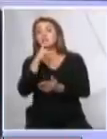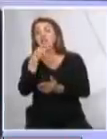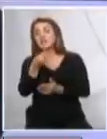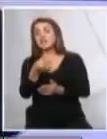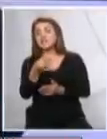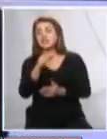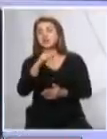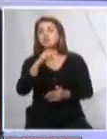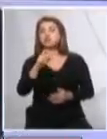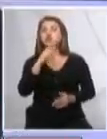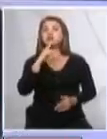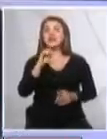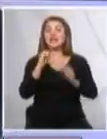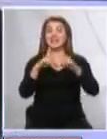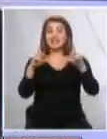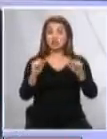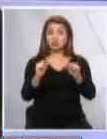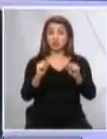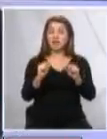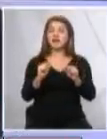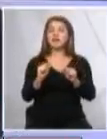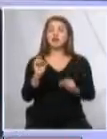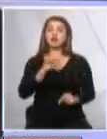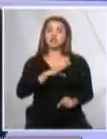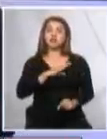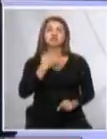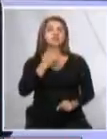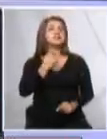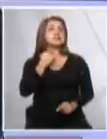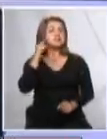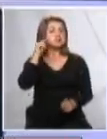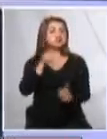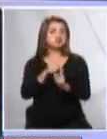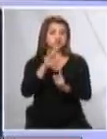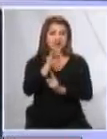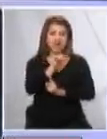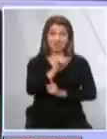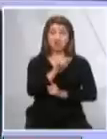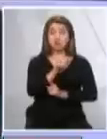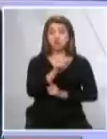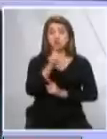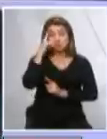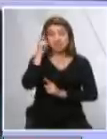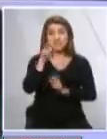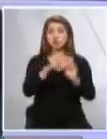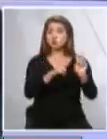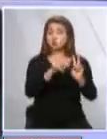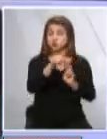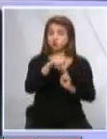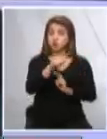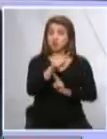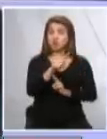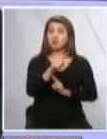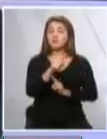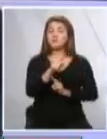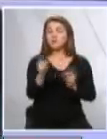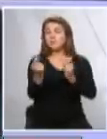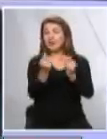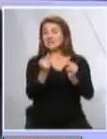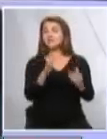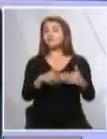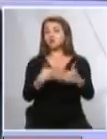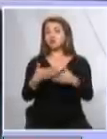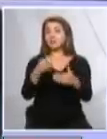el portalianismo que siempre a los chilenos les importa tanto. Por tanto, yo creo que esas salidas son las que ritualmente parecerían